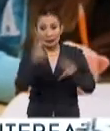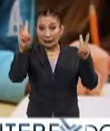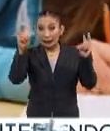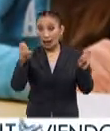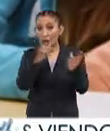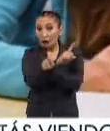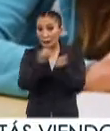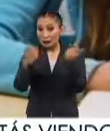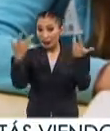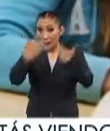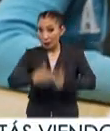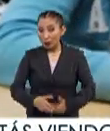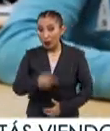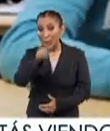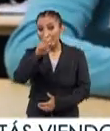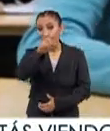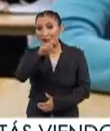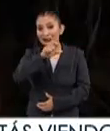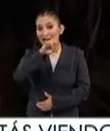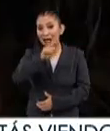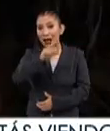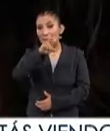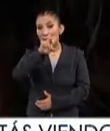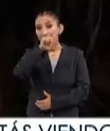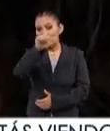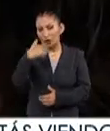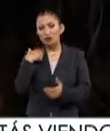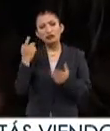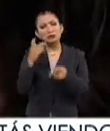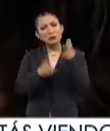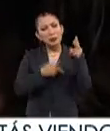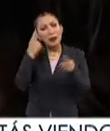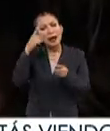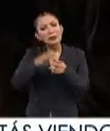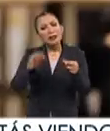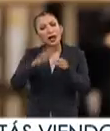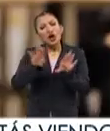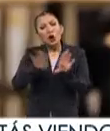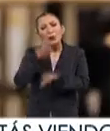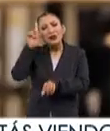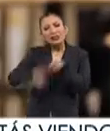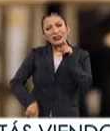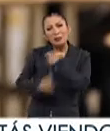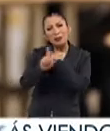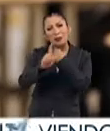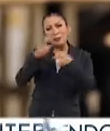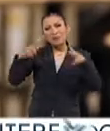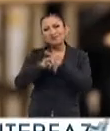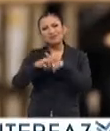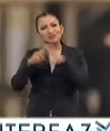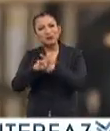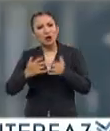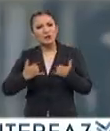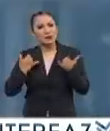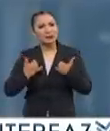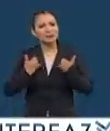sección Convivencia Armónica, Trixia Valle nos visita para platicarnos sobre cómo contrarrestar situaciones de riñas